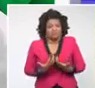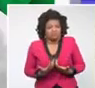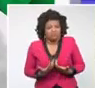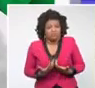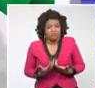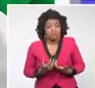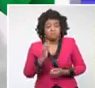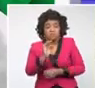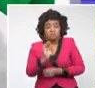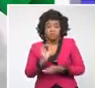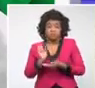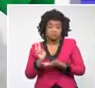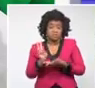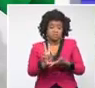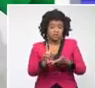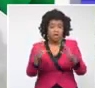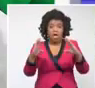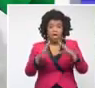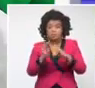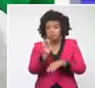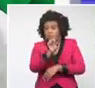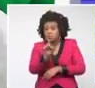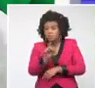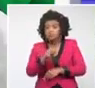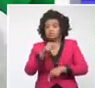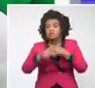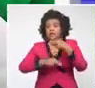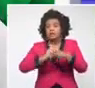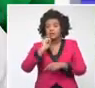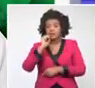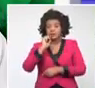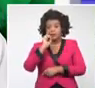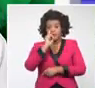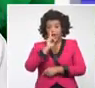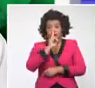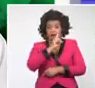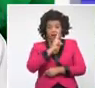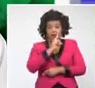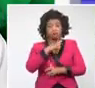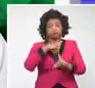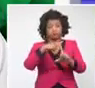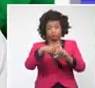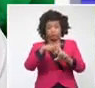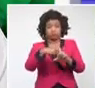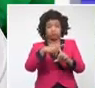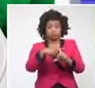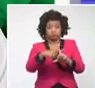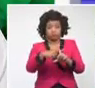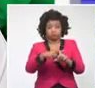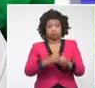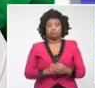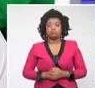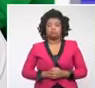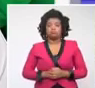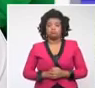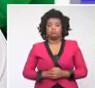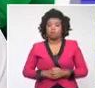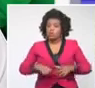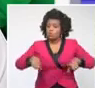pesquisa, con test de antígenos, se ingresó, se confirmó por PCR, se aplicaron los